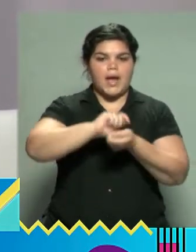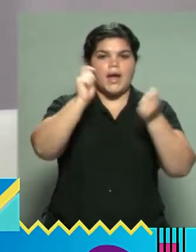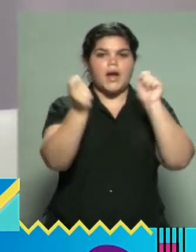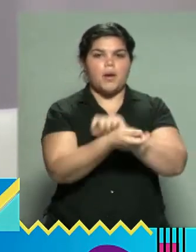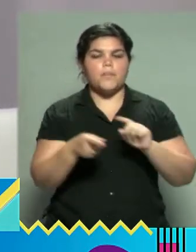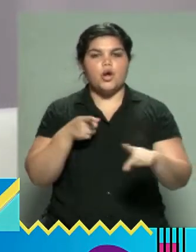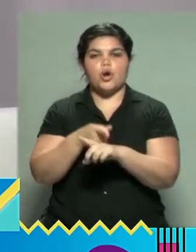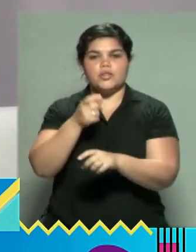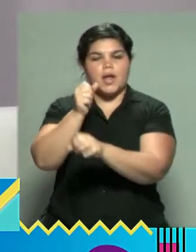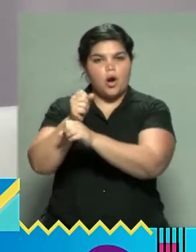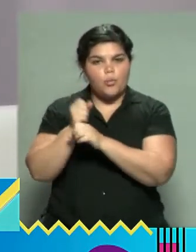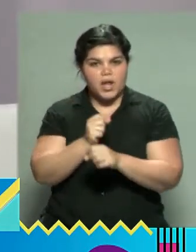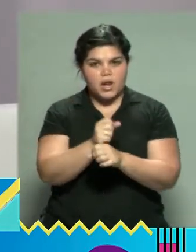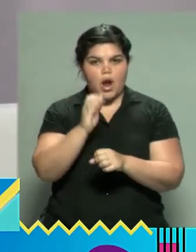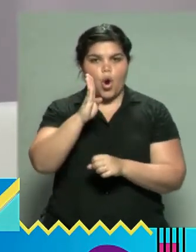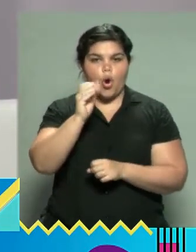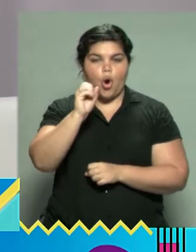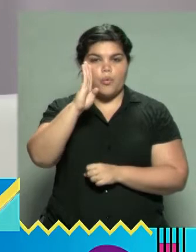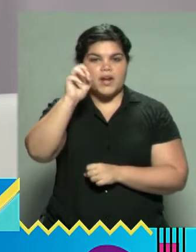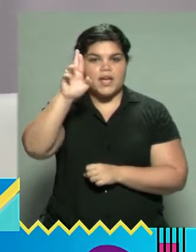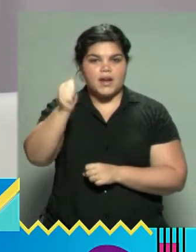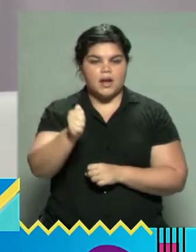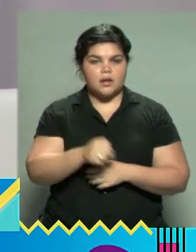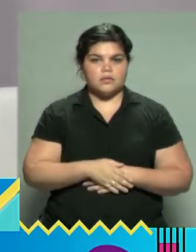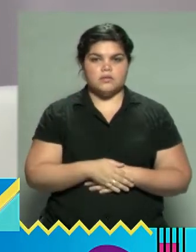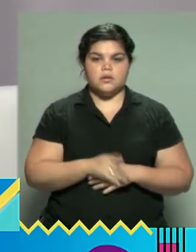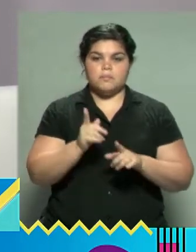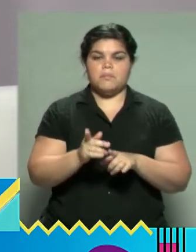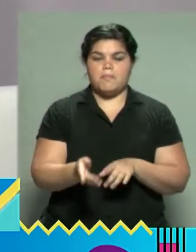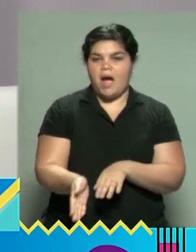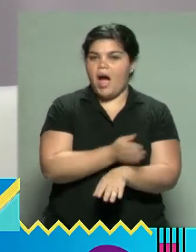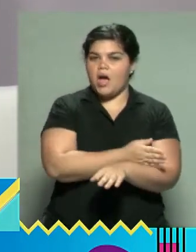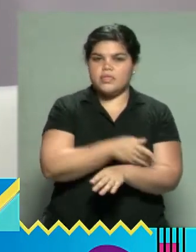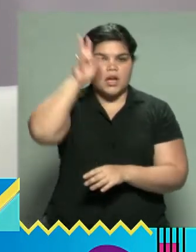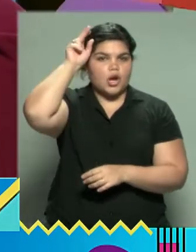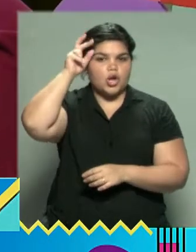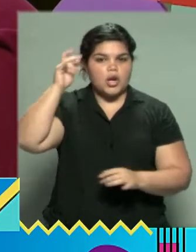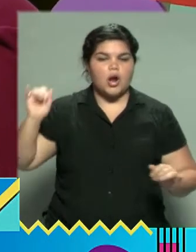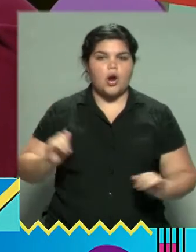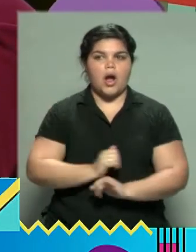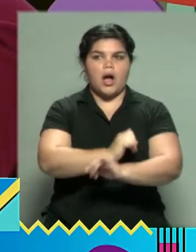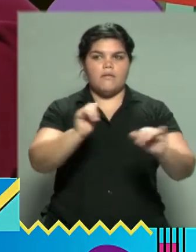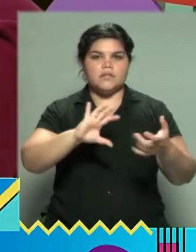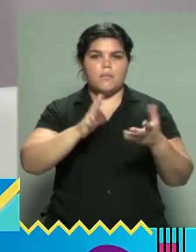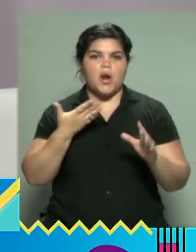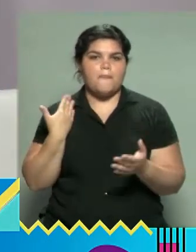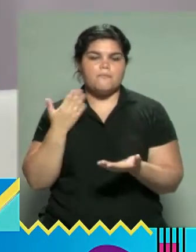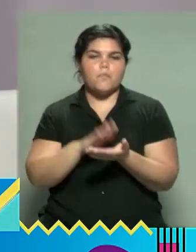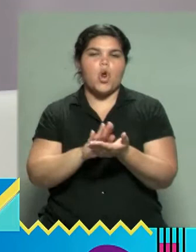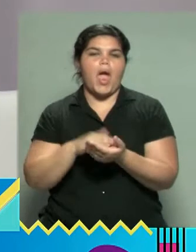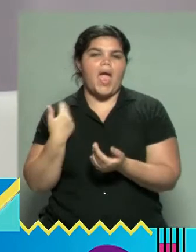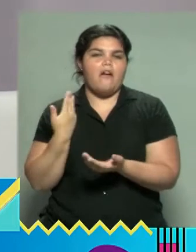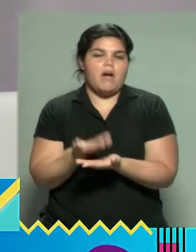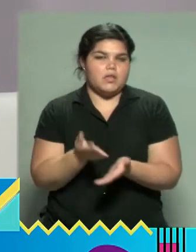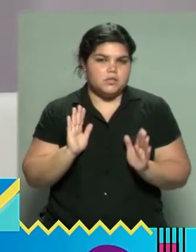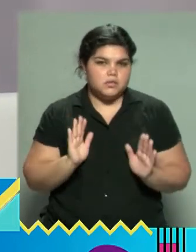impulsar el gobierno de Macri, y que inclusive Cornejo adelantó en la provincia haciendo pruebas piloto, que son principalmente